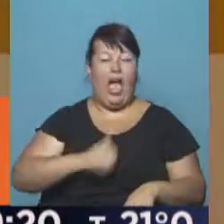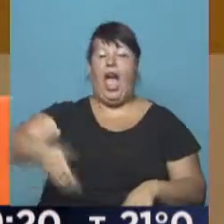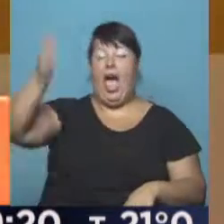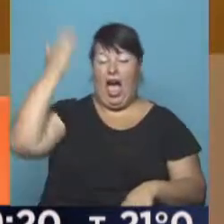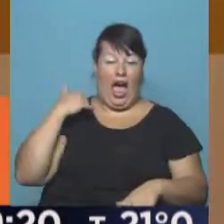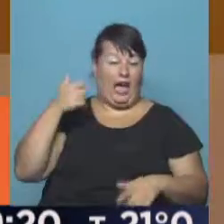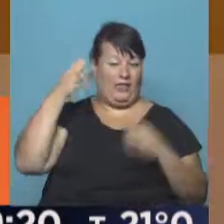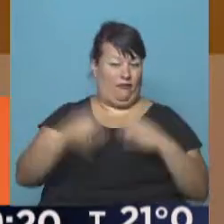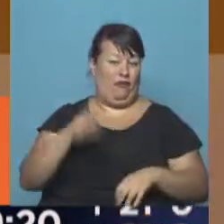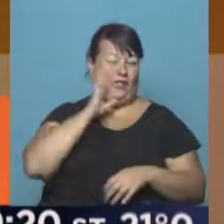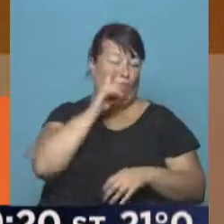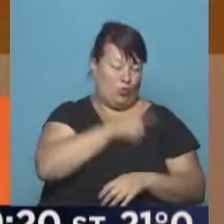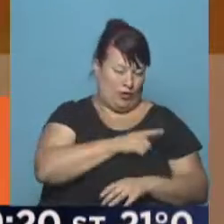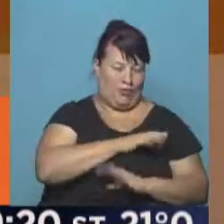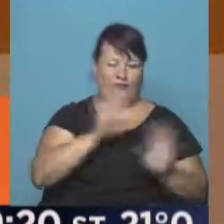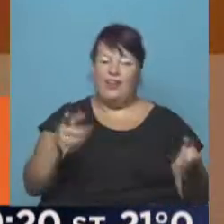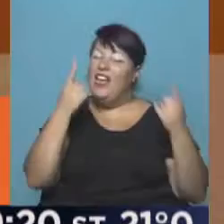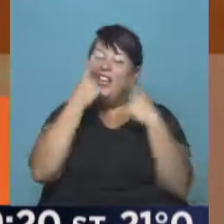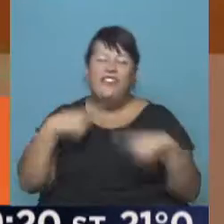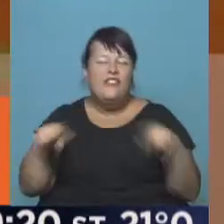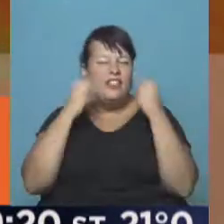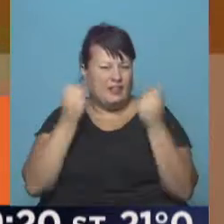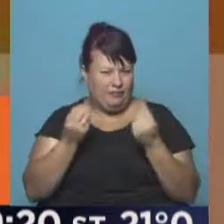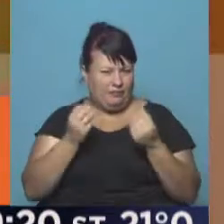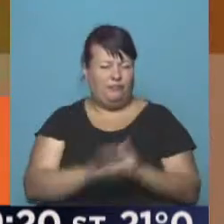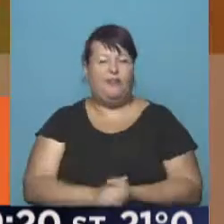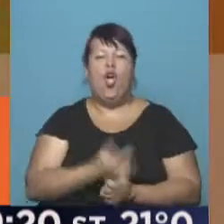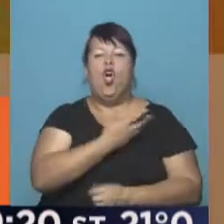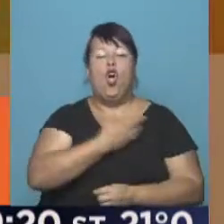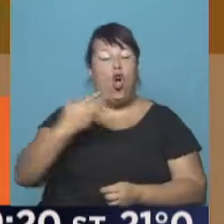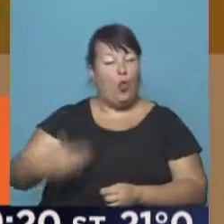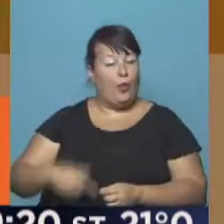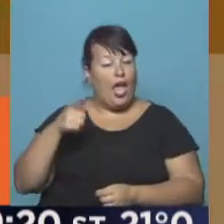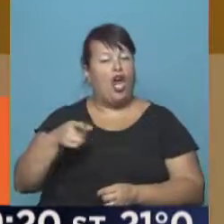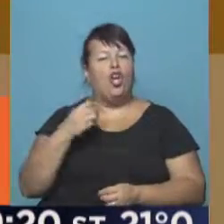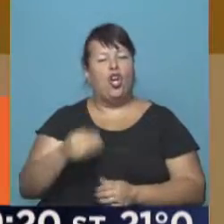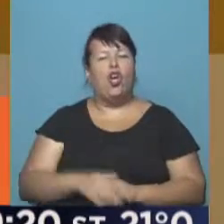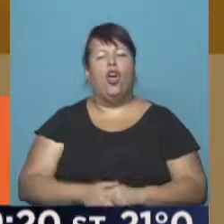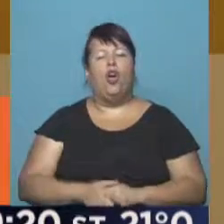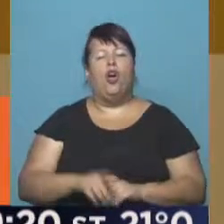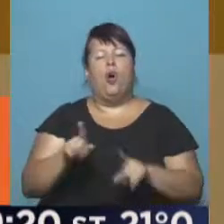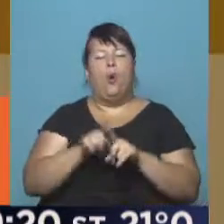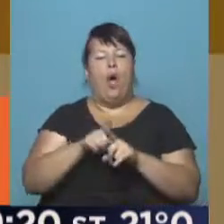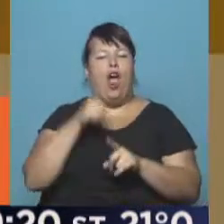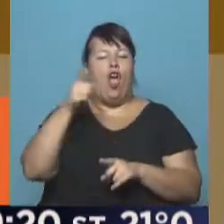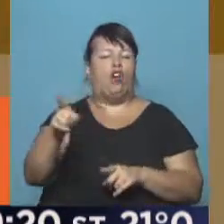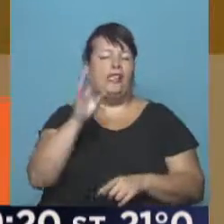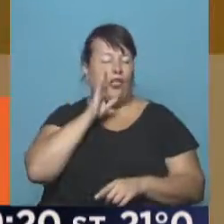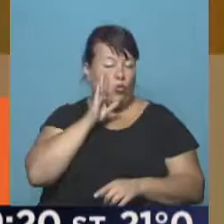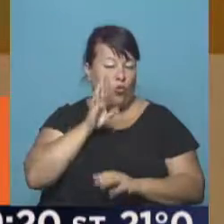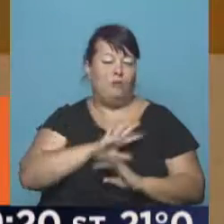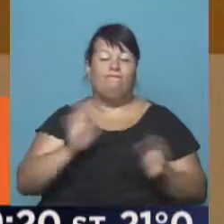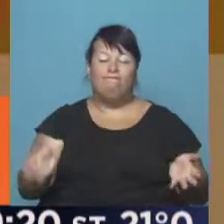habían sido auspiciados por Estados Unidos. Lo curioso de esta situación es que el gobierno es un gobierno que se proclama anti-norteamericano.